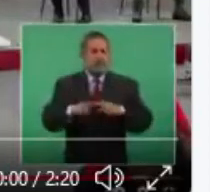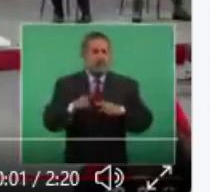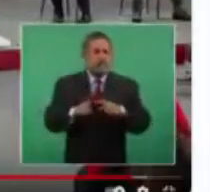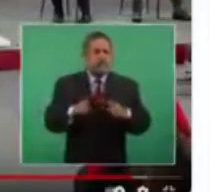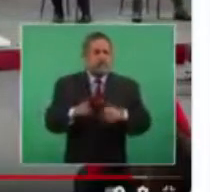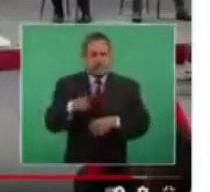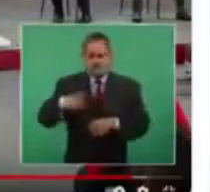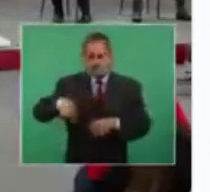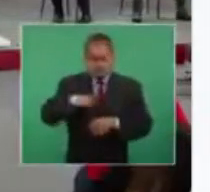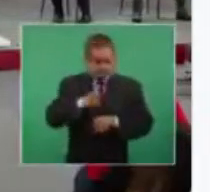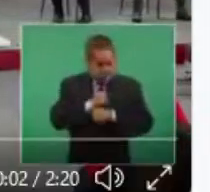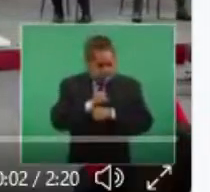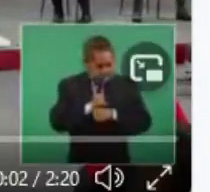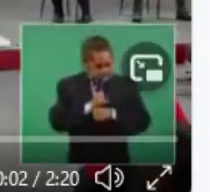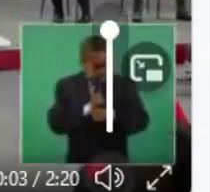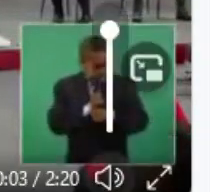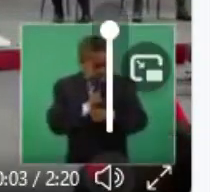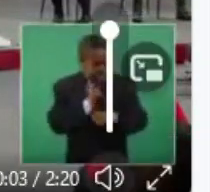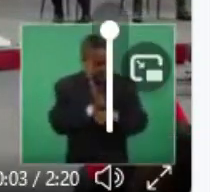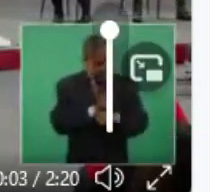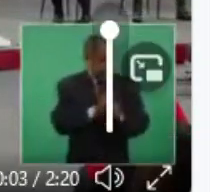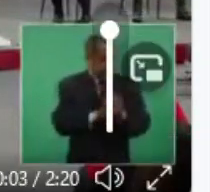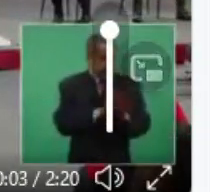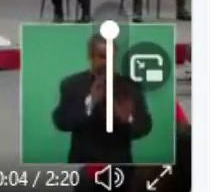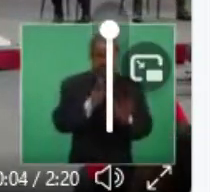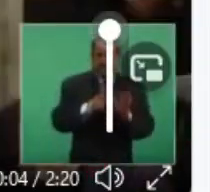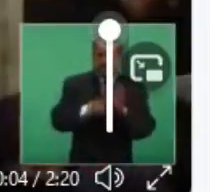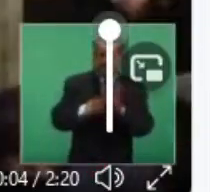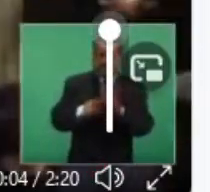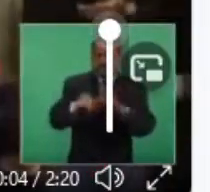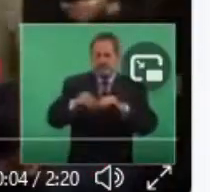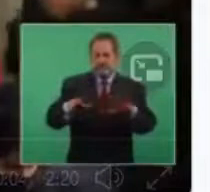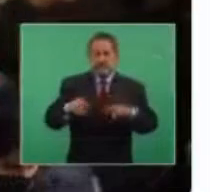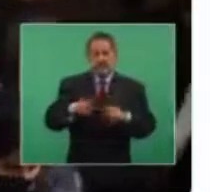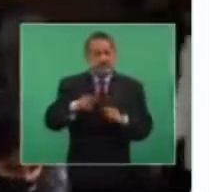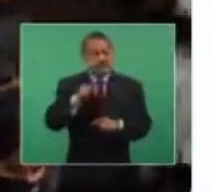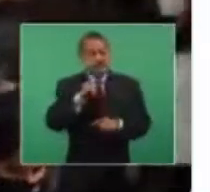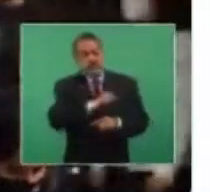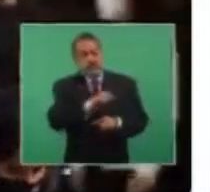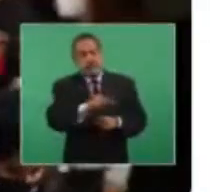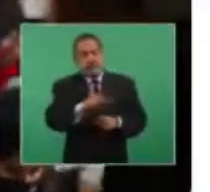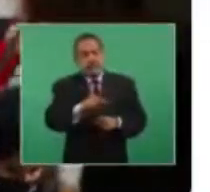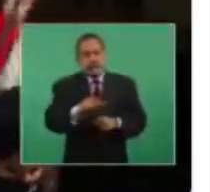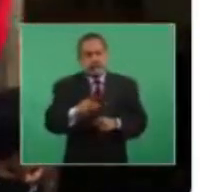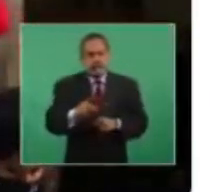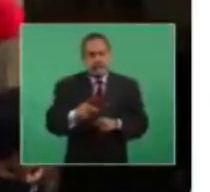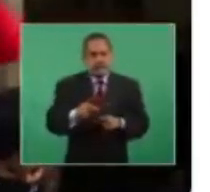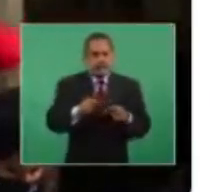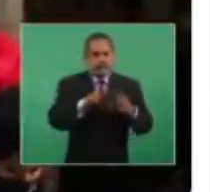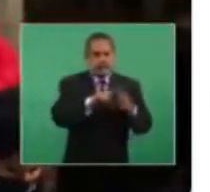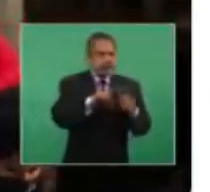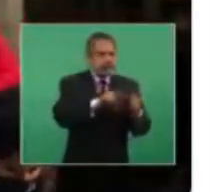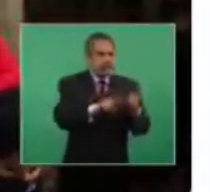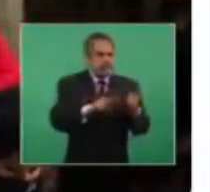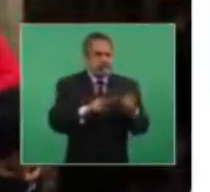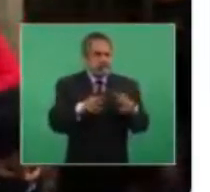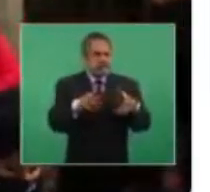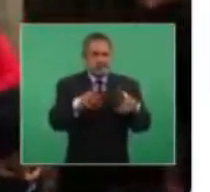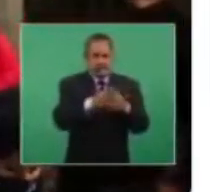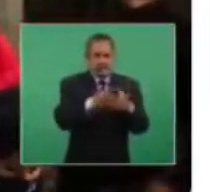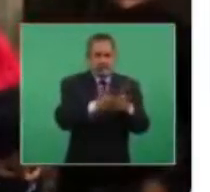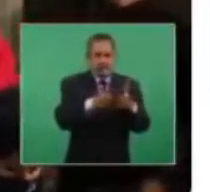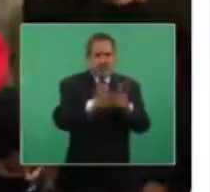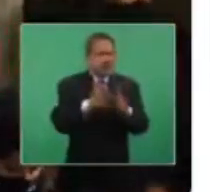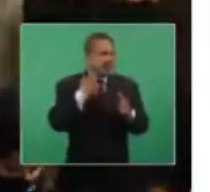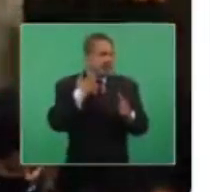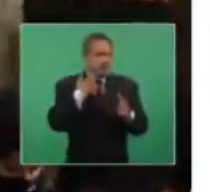Una investigación sobre una red, un amasijo de políticos,